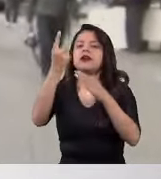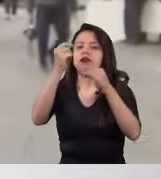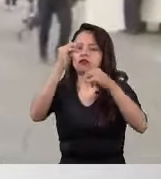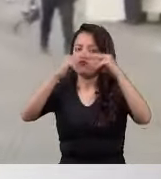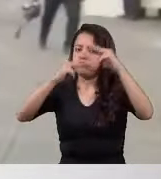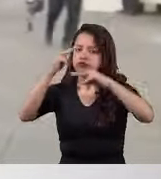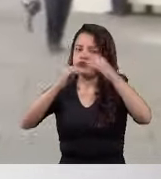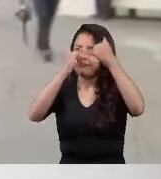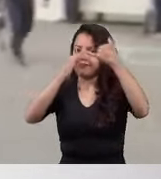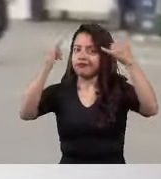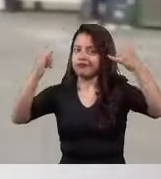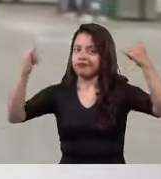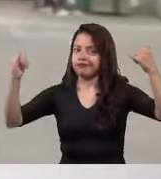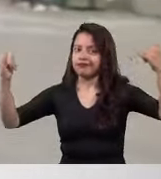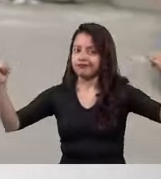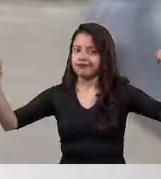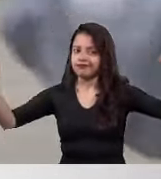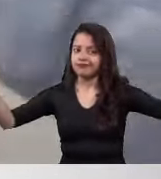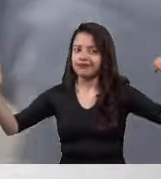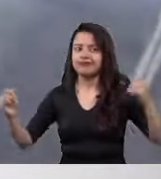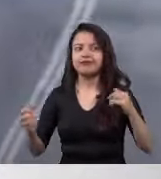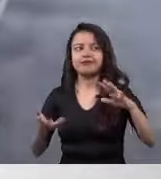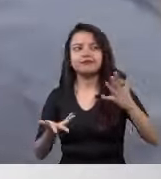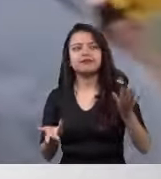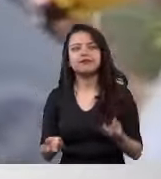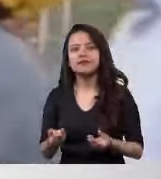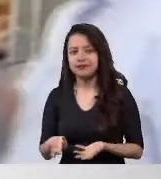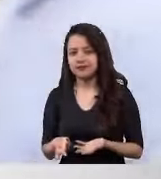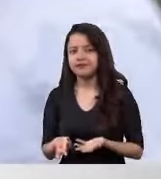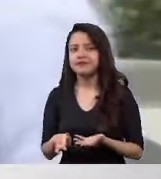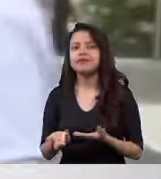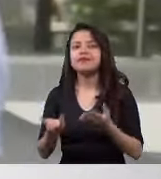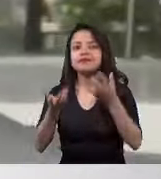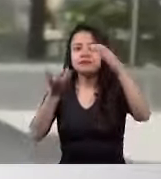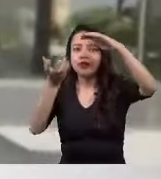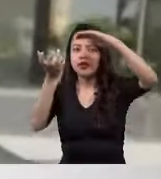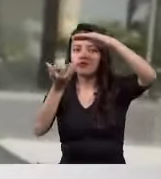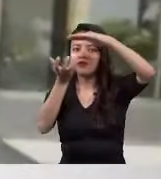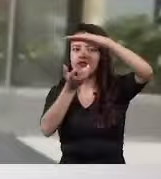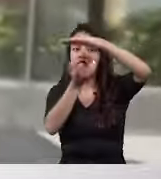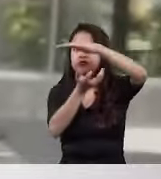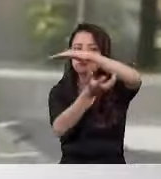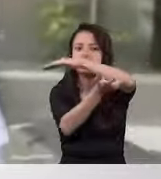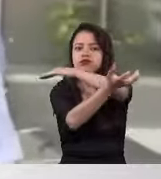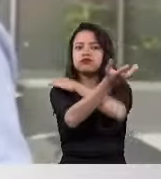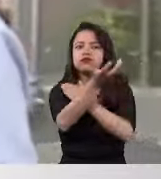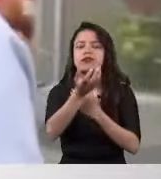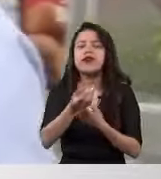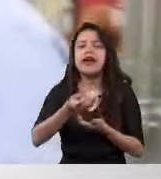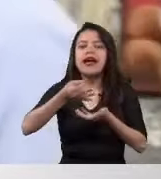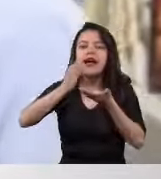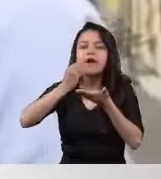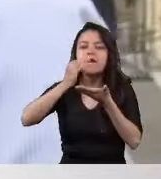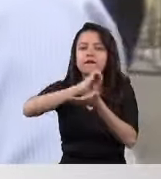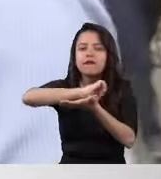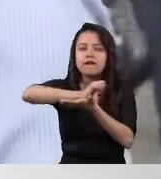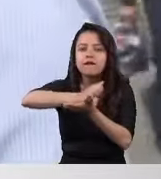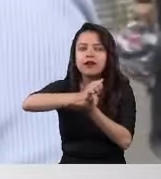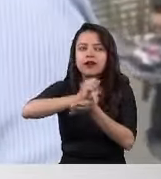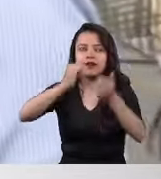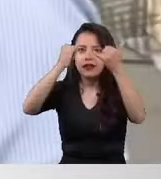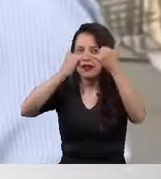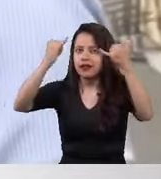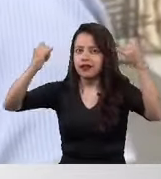centro occidente. ¿Para movilizar carga? Centro occidente del país, en el eje cafetero. Café para el Tolima. Ah, ok. Con un cable tengo entendido hasta